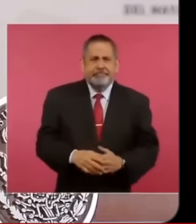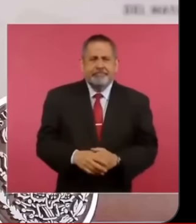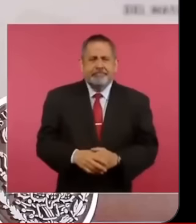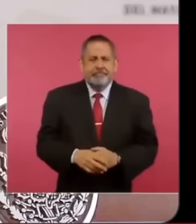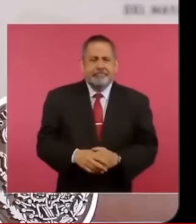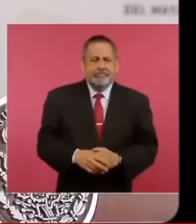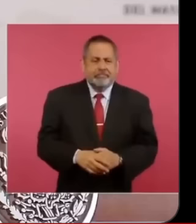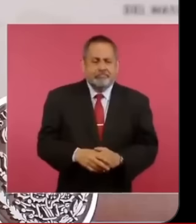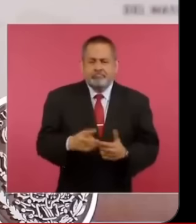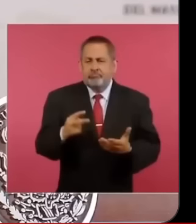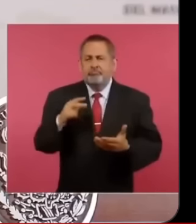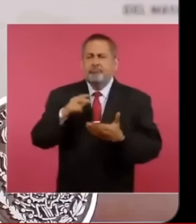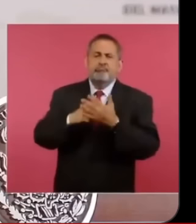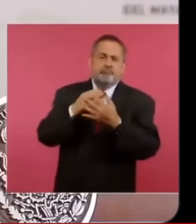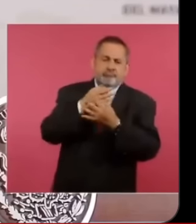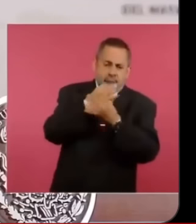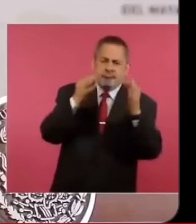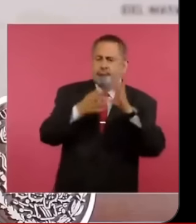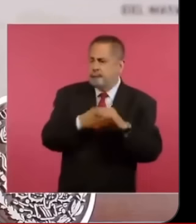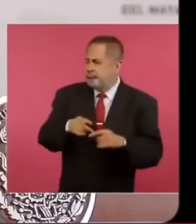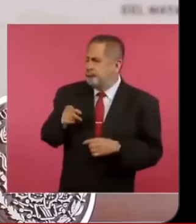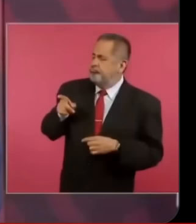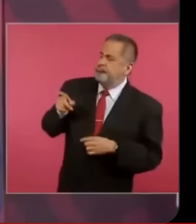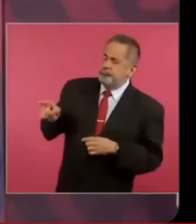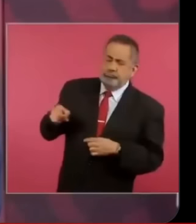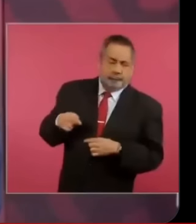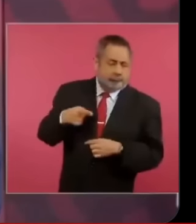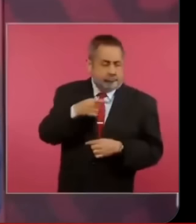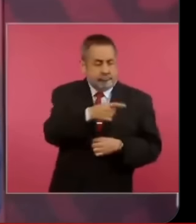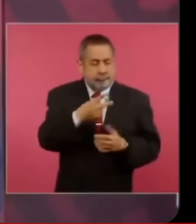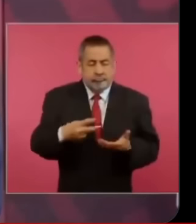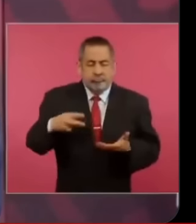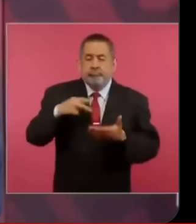no se han pronunciado por la campaña